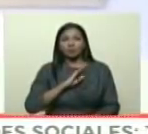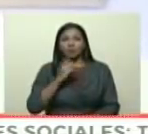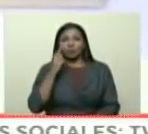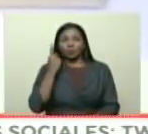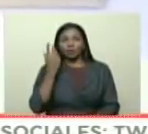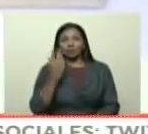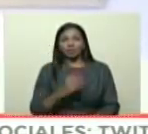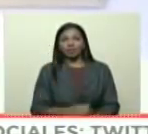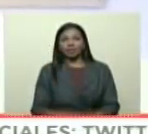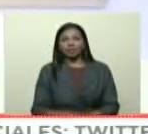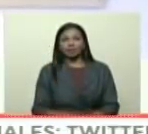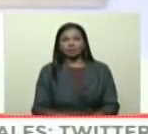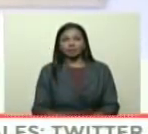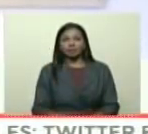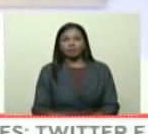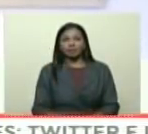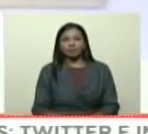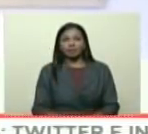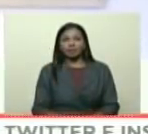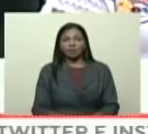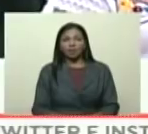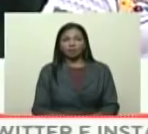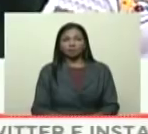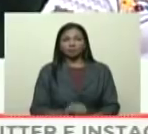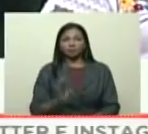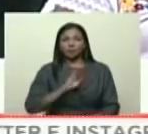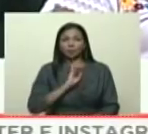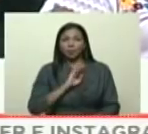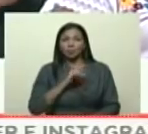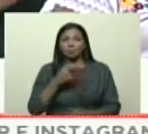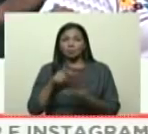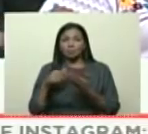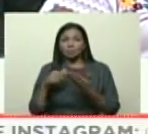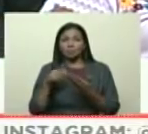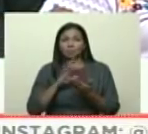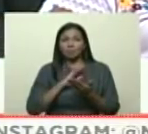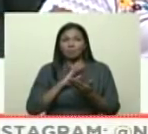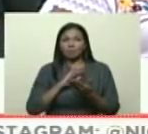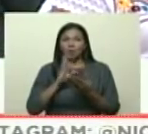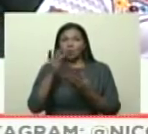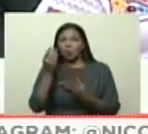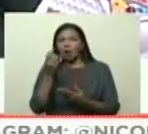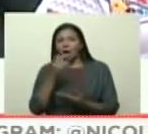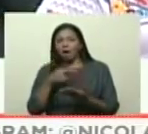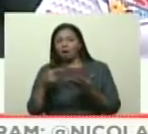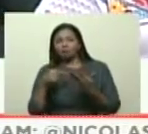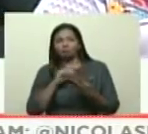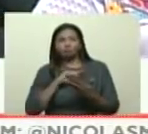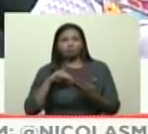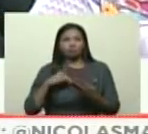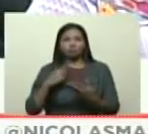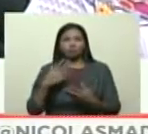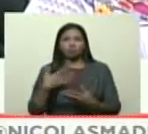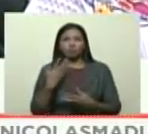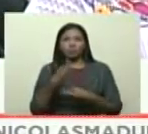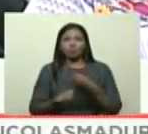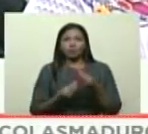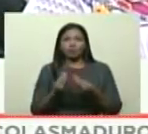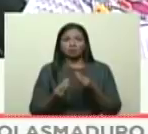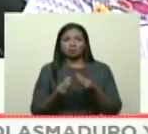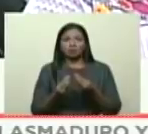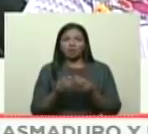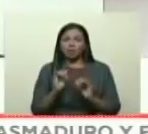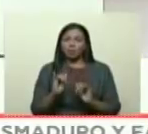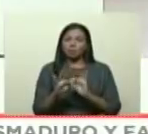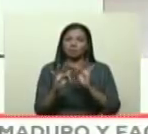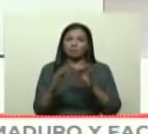Bueno, hablando de cine, documentales, ¿cuántas cosas podemos hacer? Tenemos que hacer. No tenemos